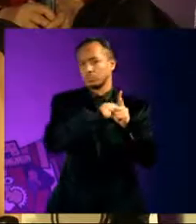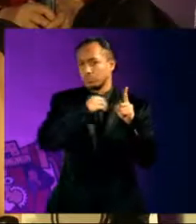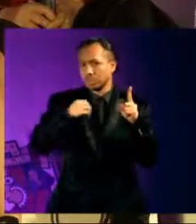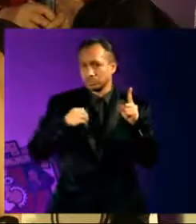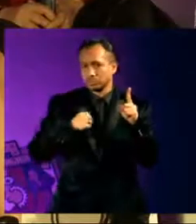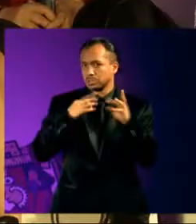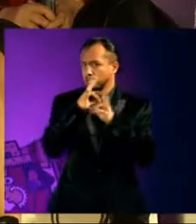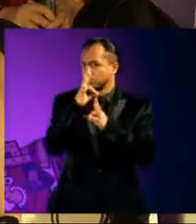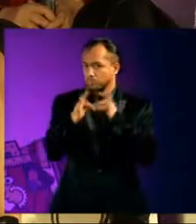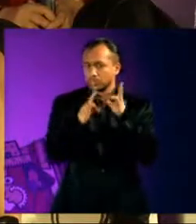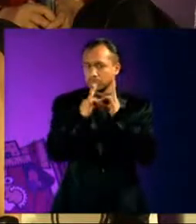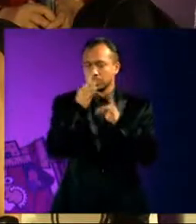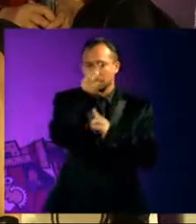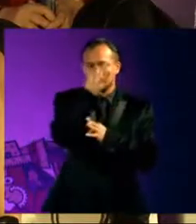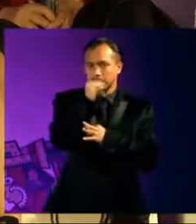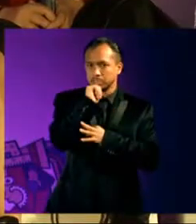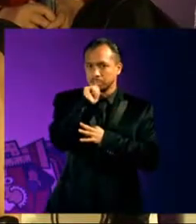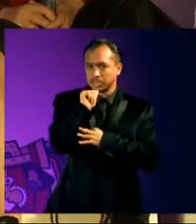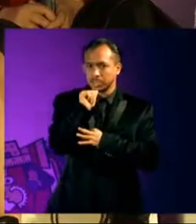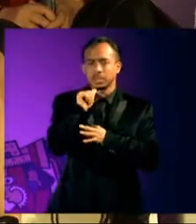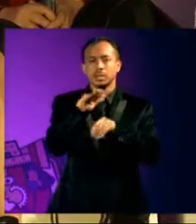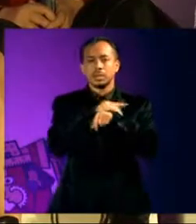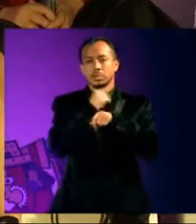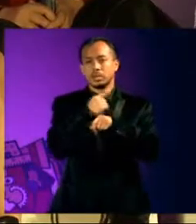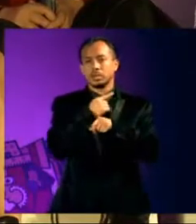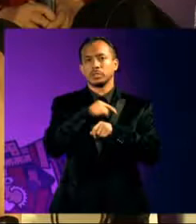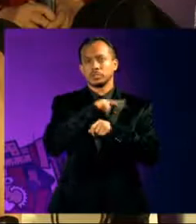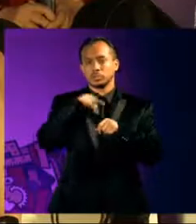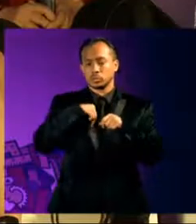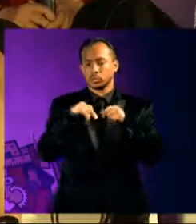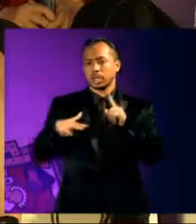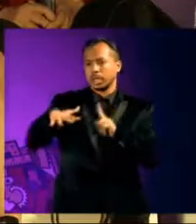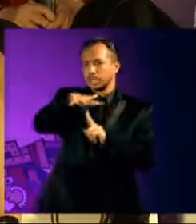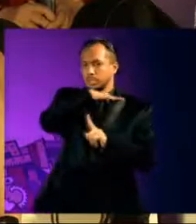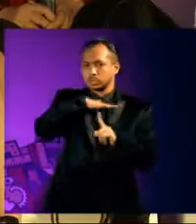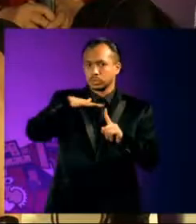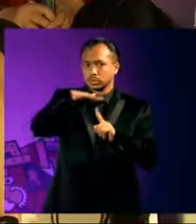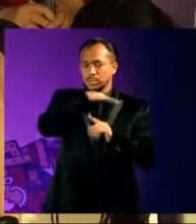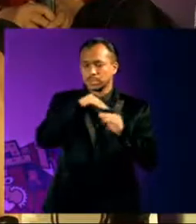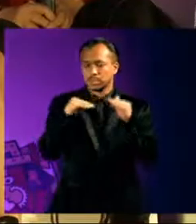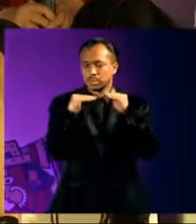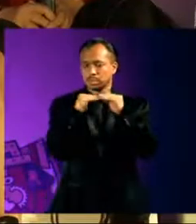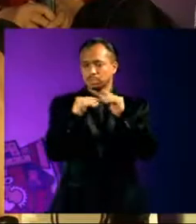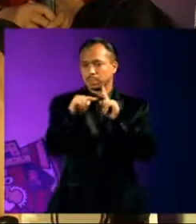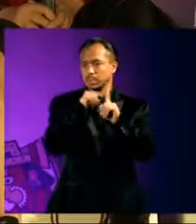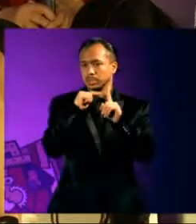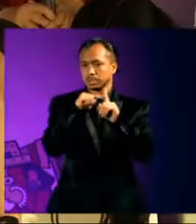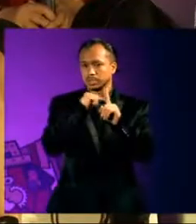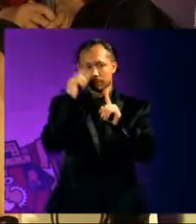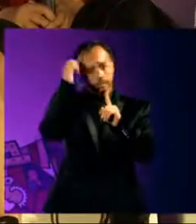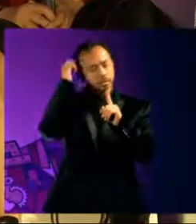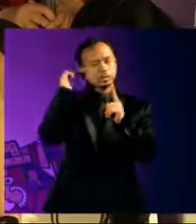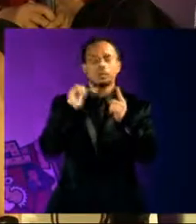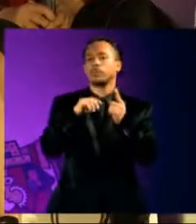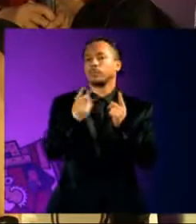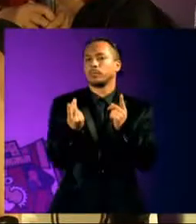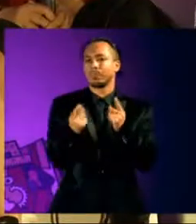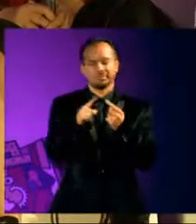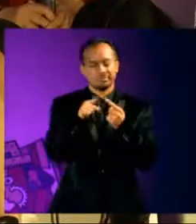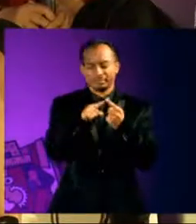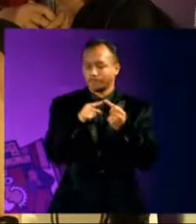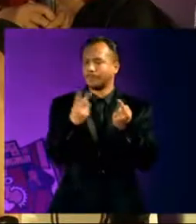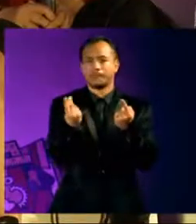ideal de la televisión de la clase media de tener casa propia con jardín barda perro